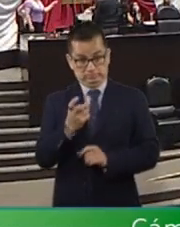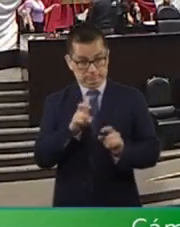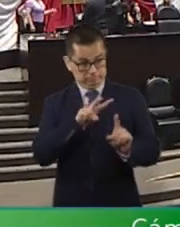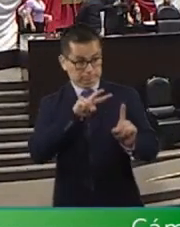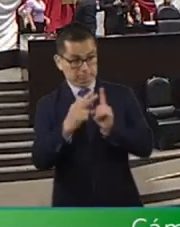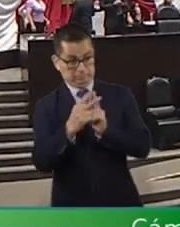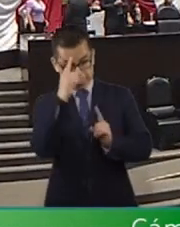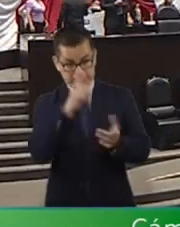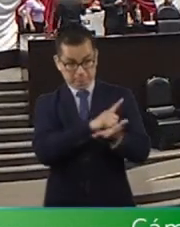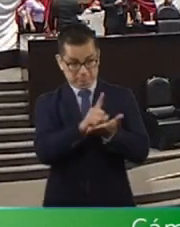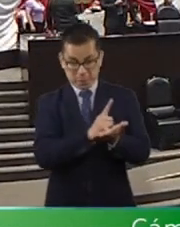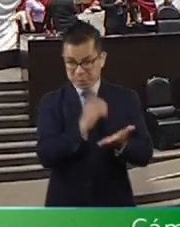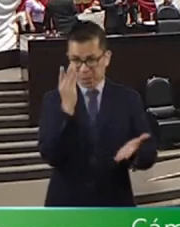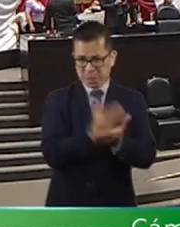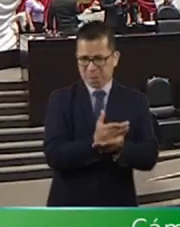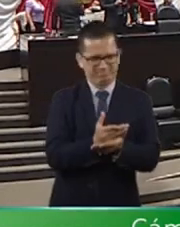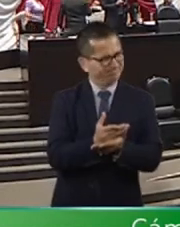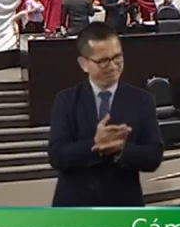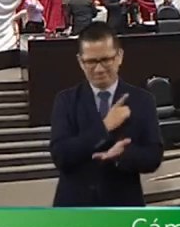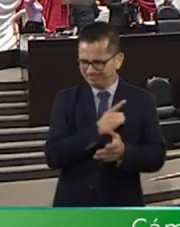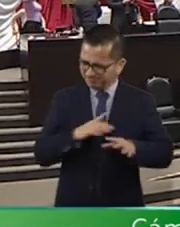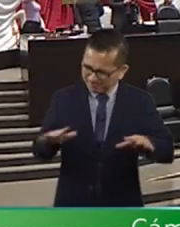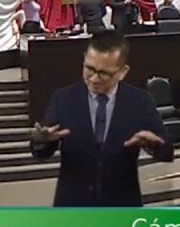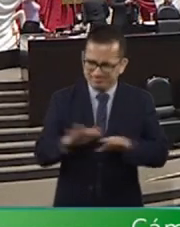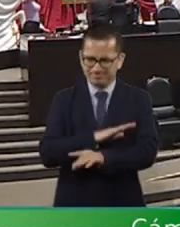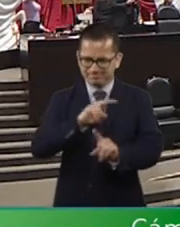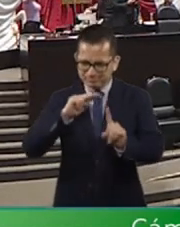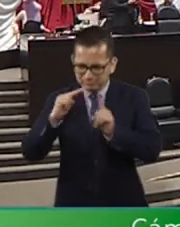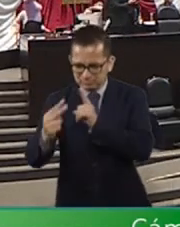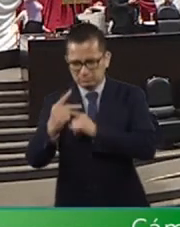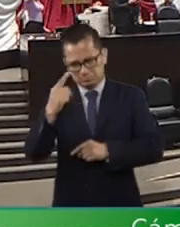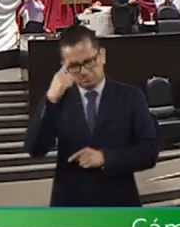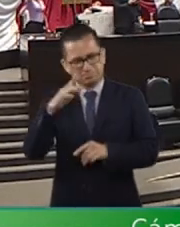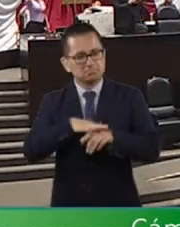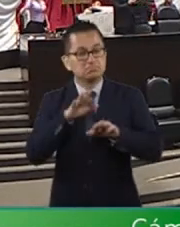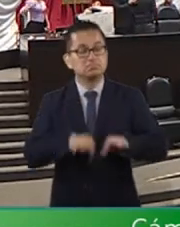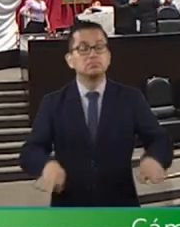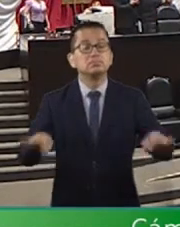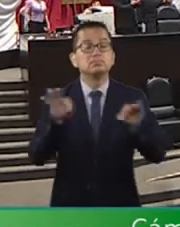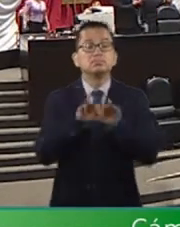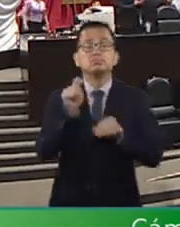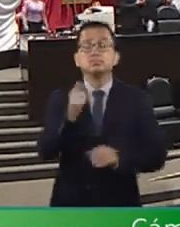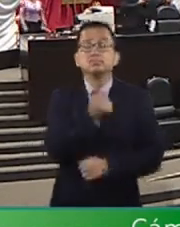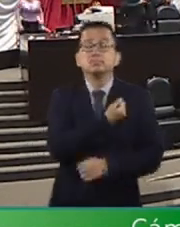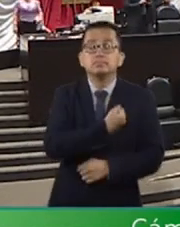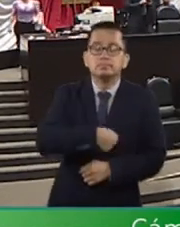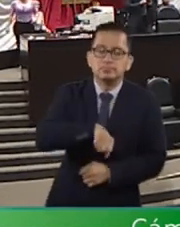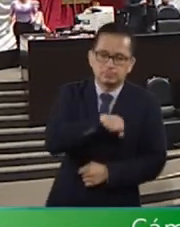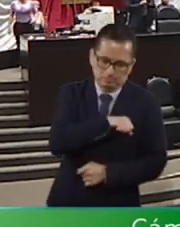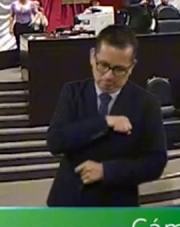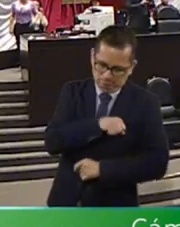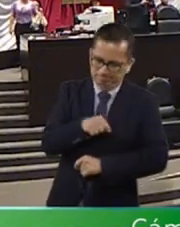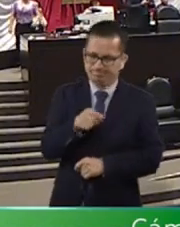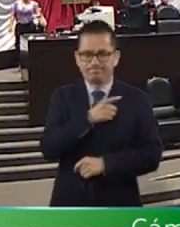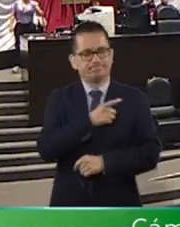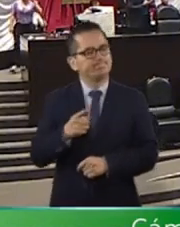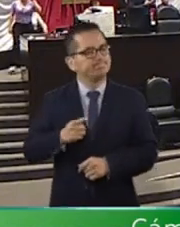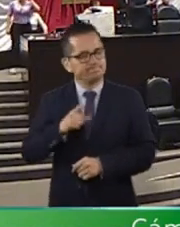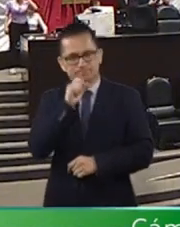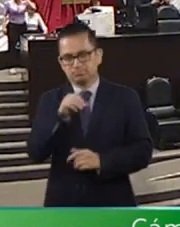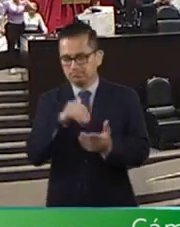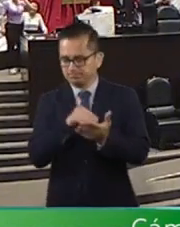con una visión diferenciada que privilegie la salud y comience con la regulación del